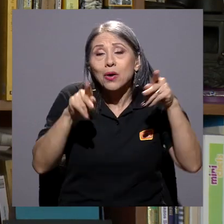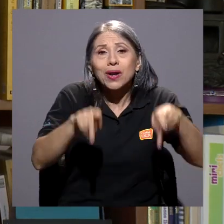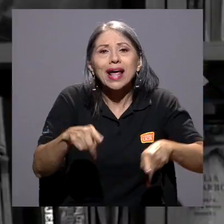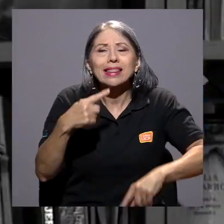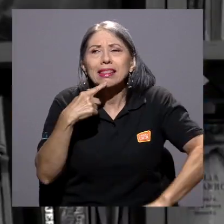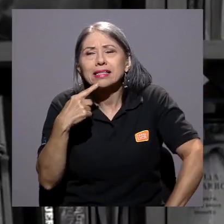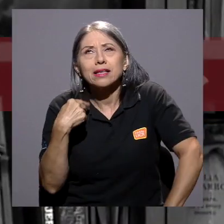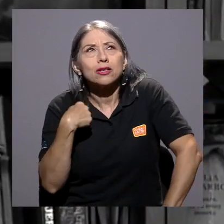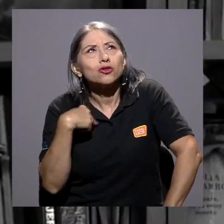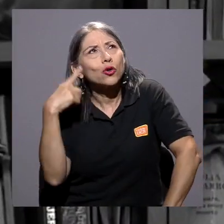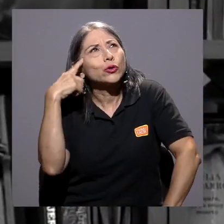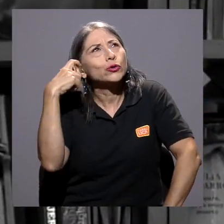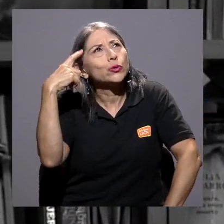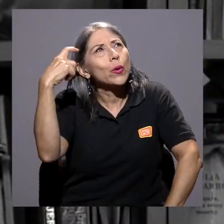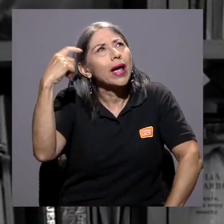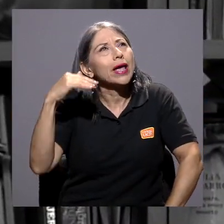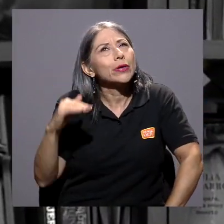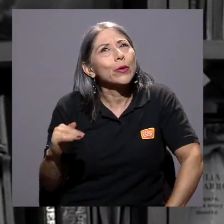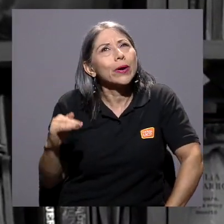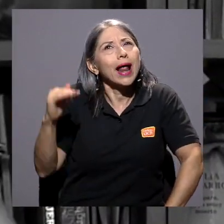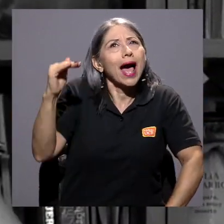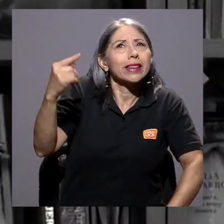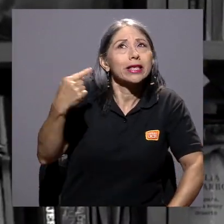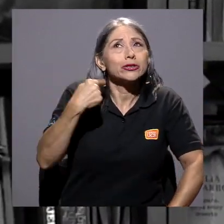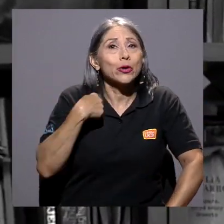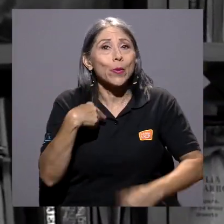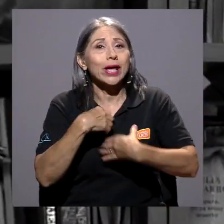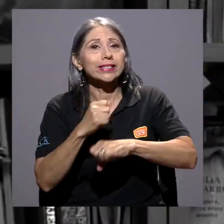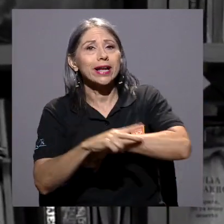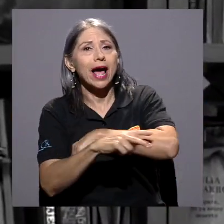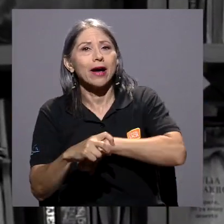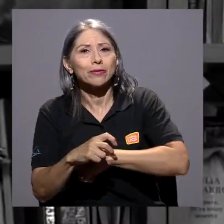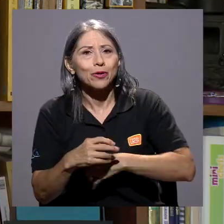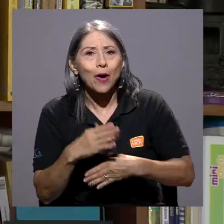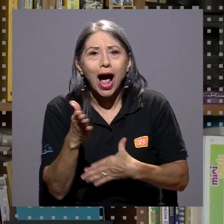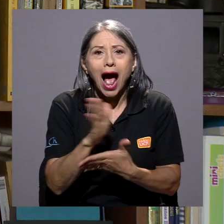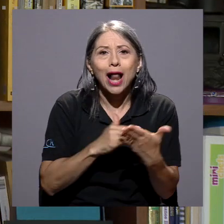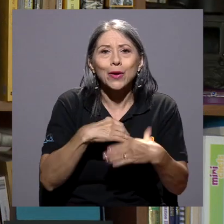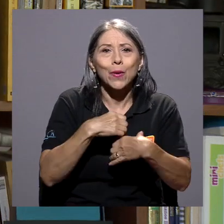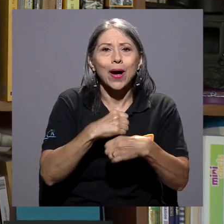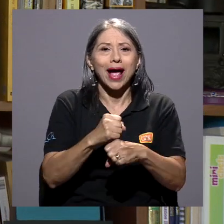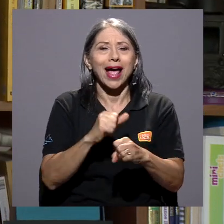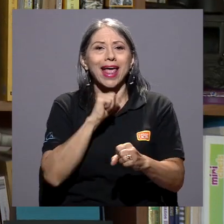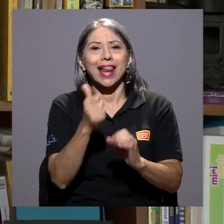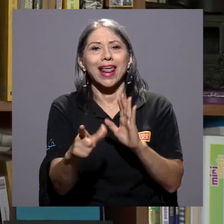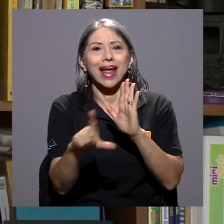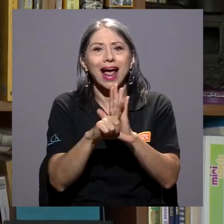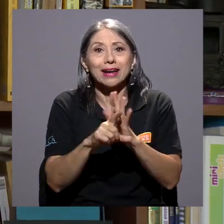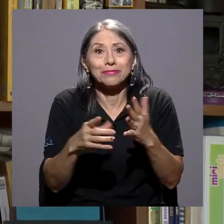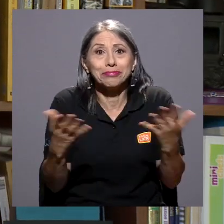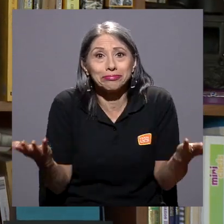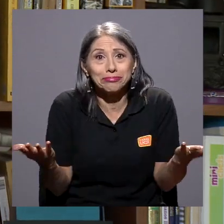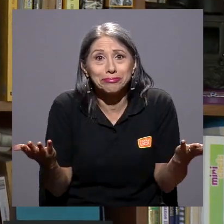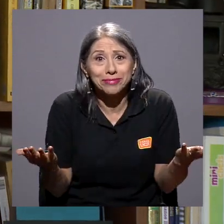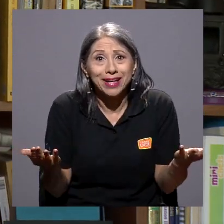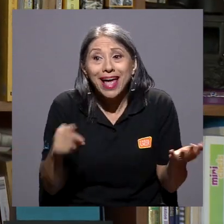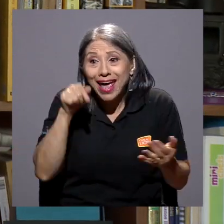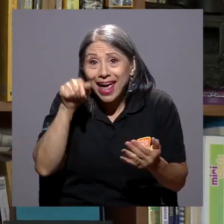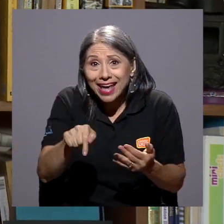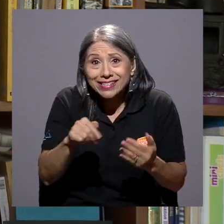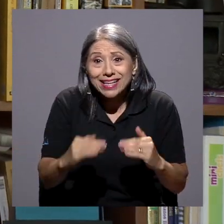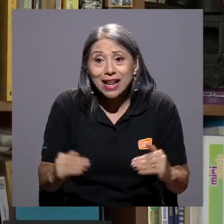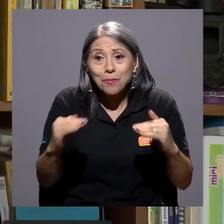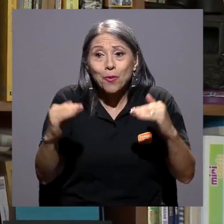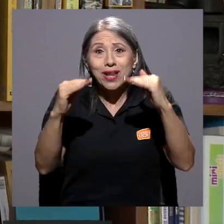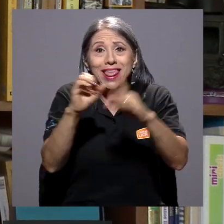sueño, ¿verdad? Cuando sea grande con dedicarme a la delincuencia, pero bueno, que es la movilidad social que está ofreciendo